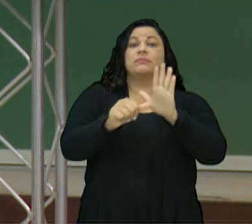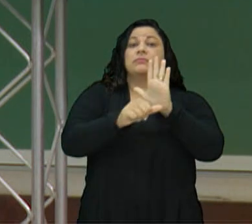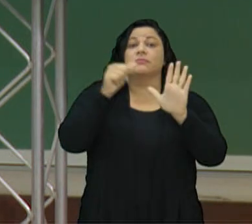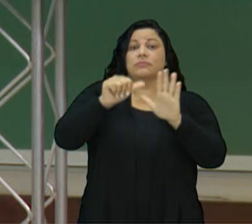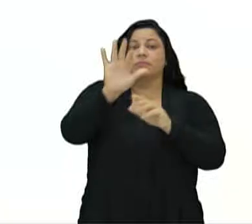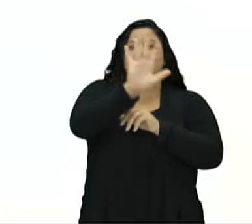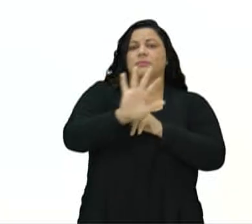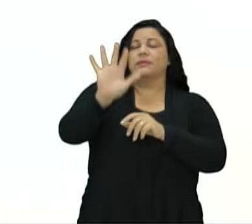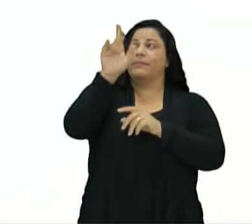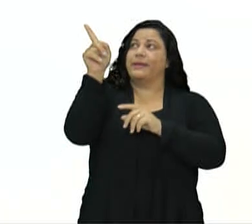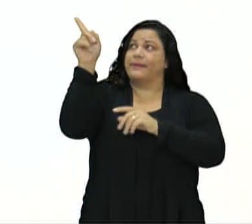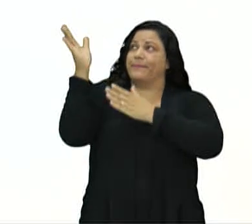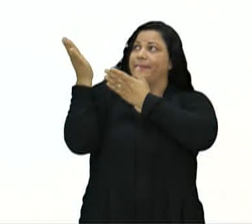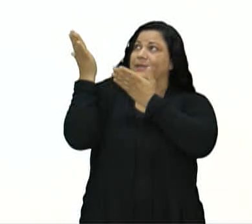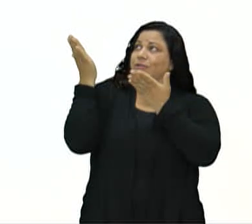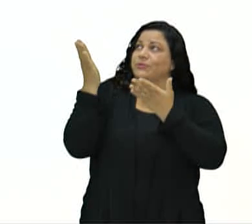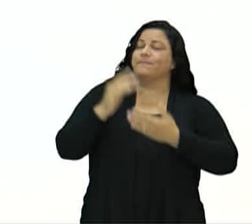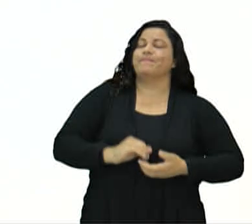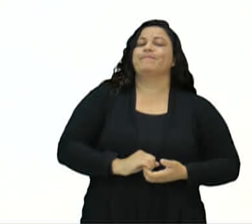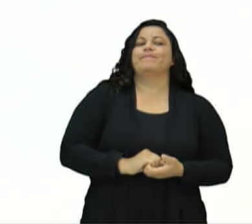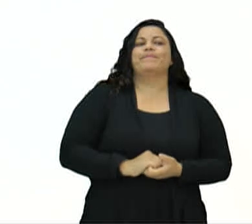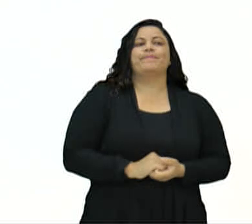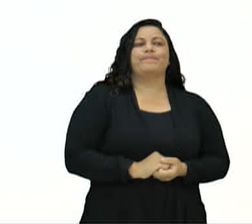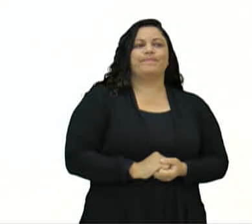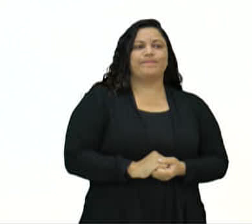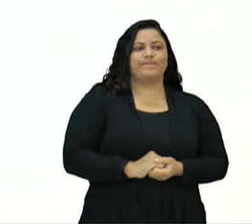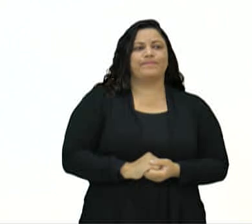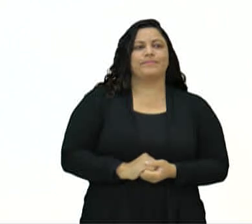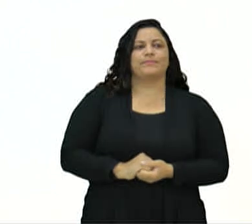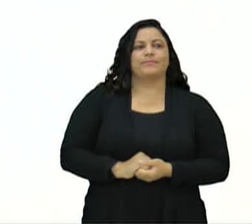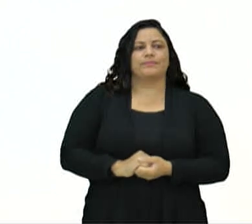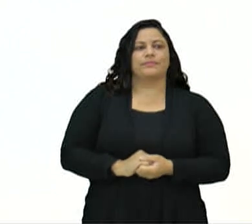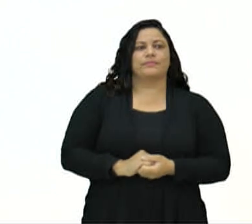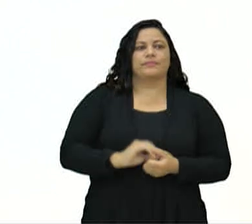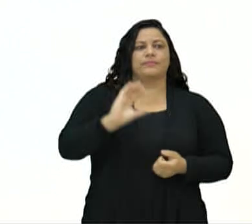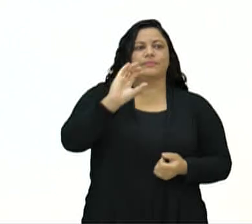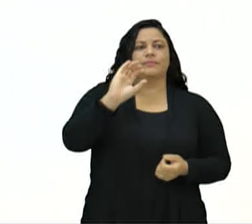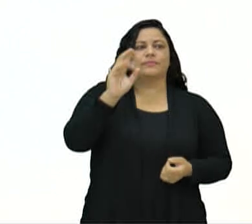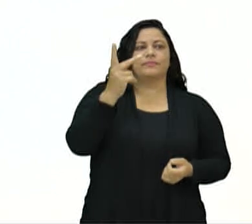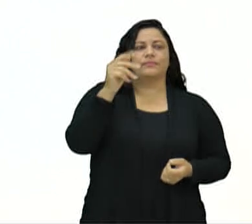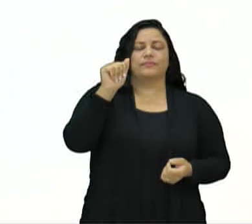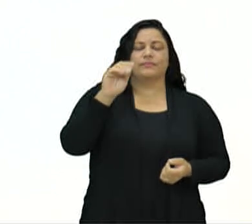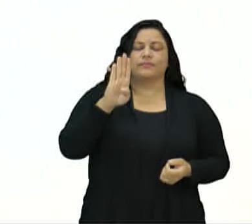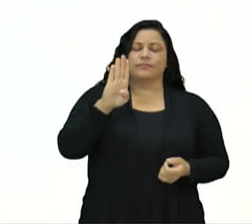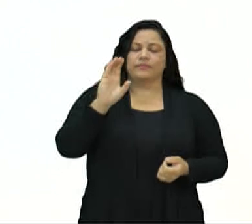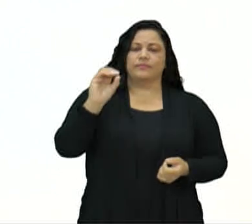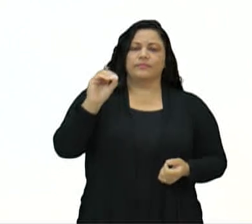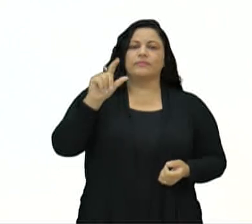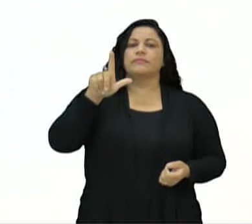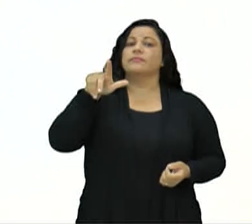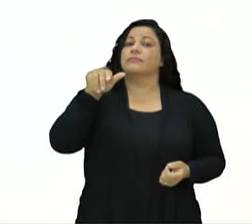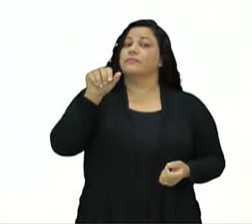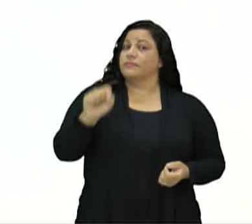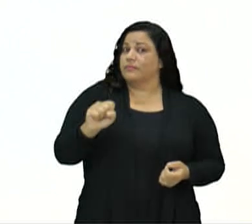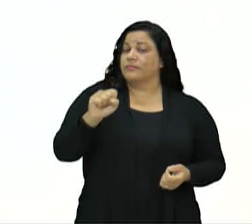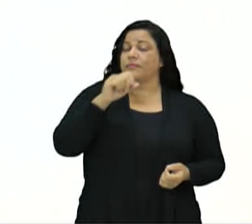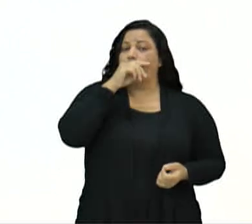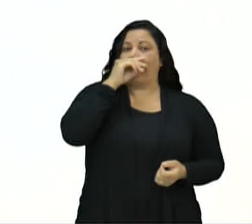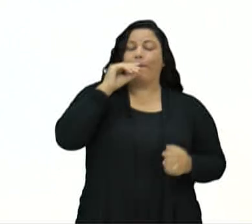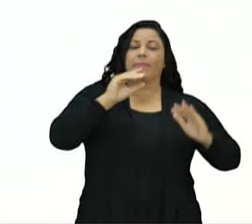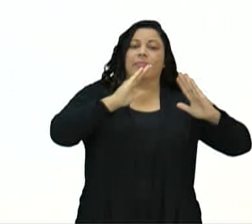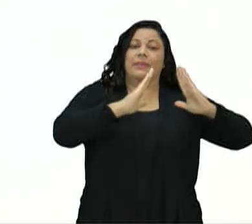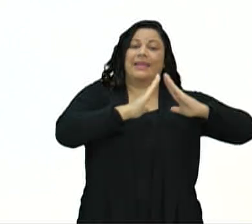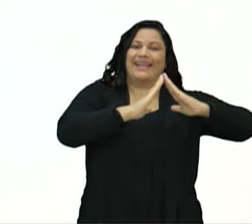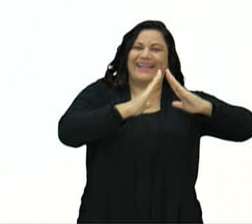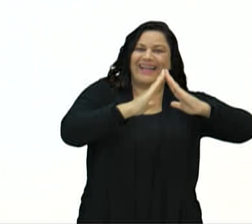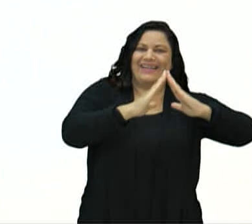temos aí é são de chabolas, né? São casas aí construídas,